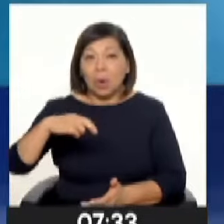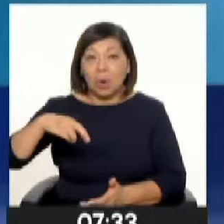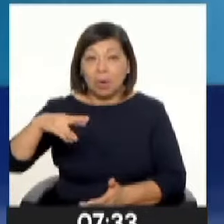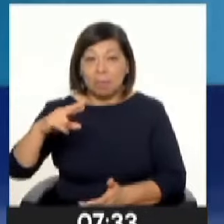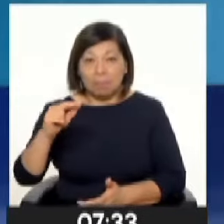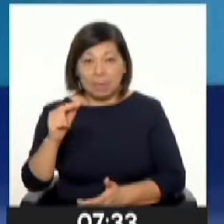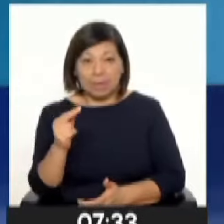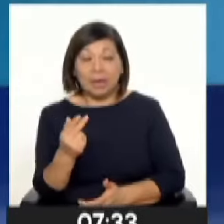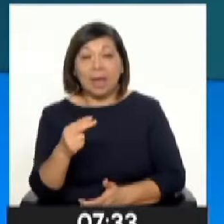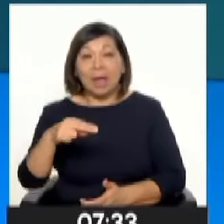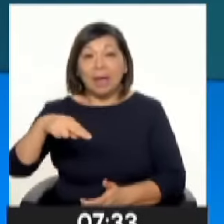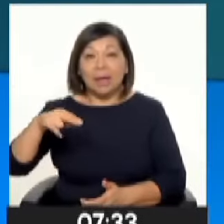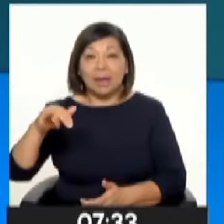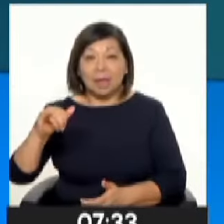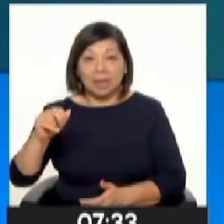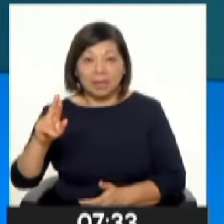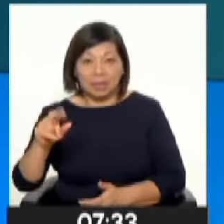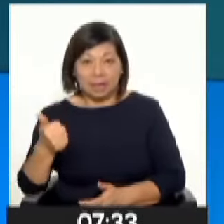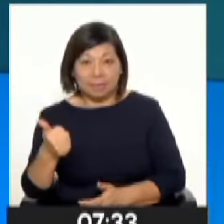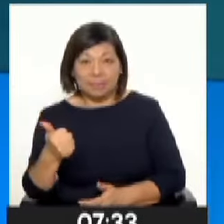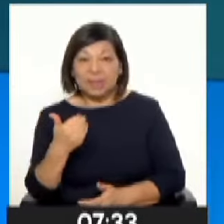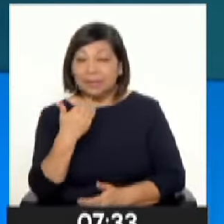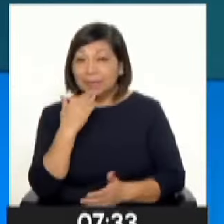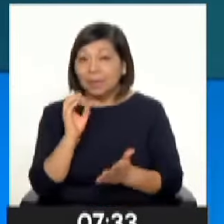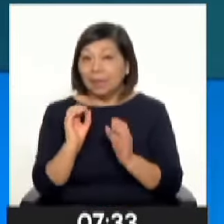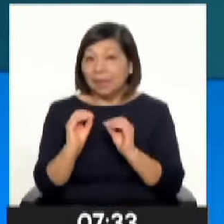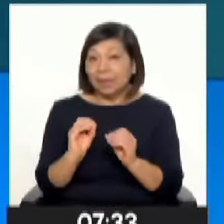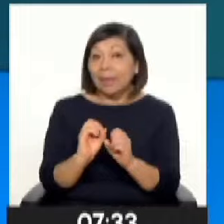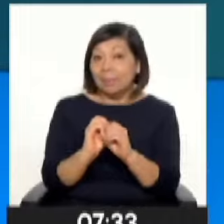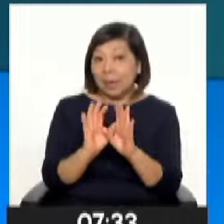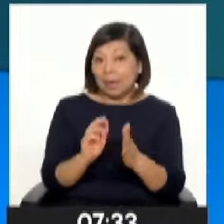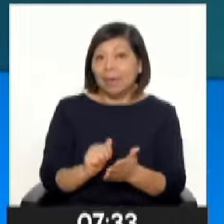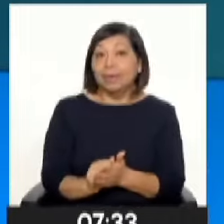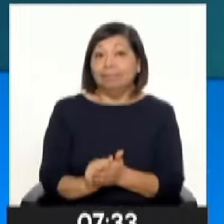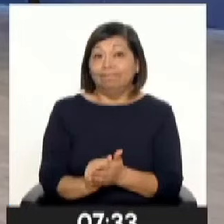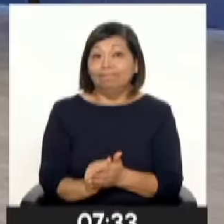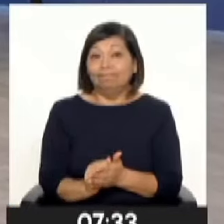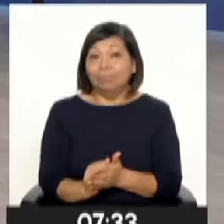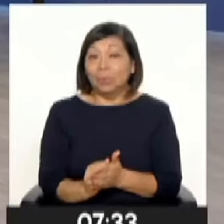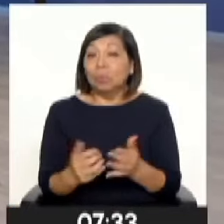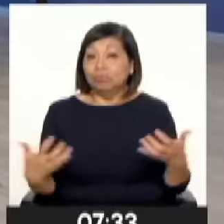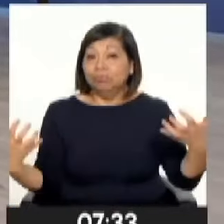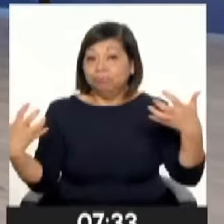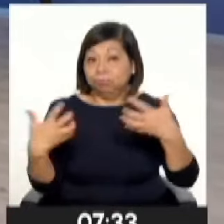con nosotros, especialista en salud pública. Queda claro que es un trabajo que debe realizarse de manera